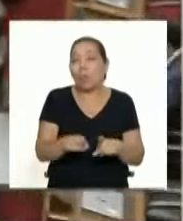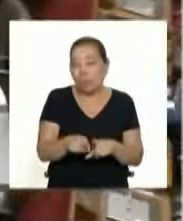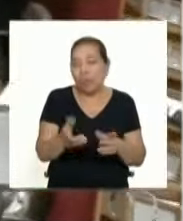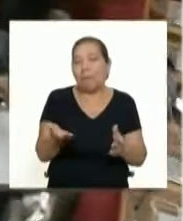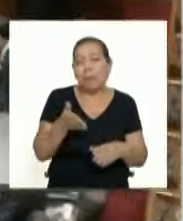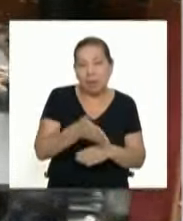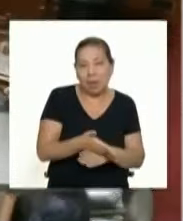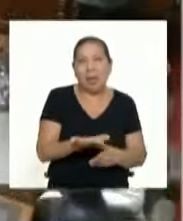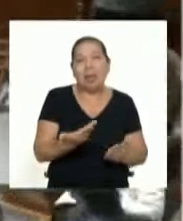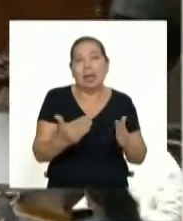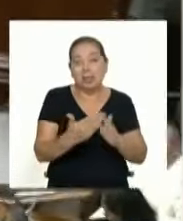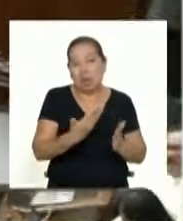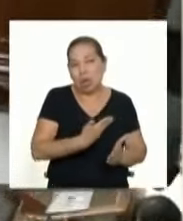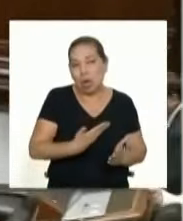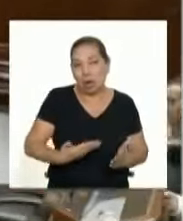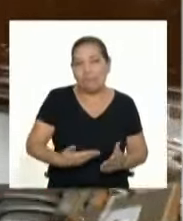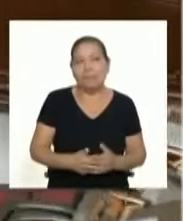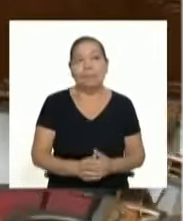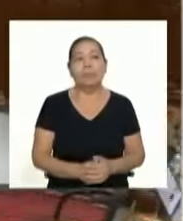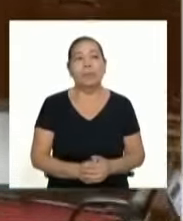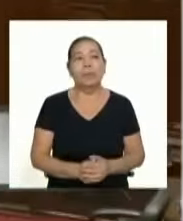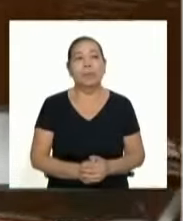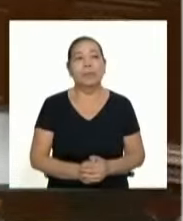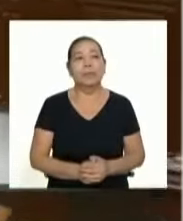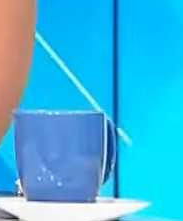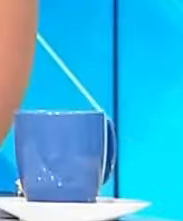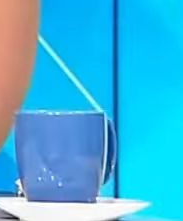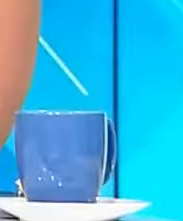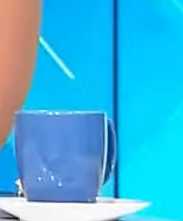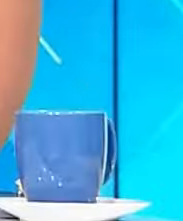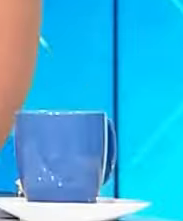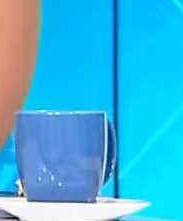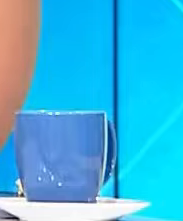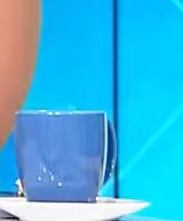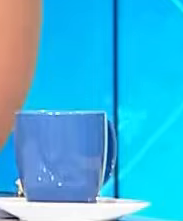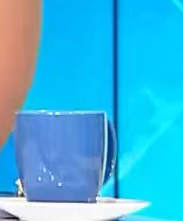cobertura del Congreso de la República, que usted sigue a través de nuestras redes sociales. Lista ya, fabulosa ella.